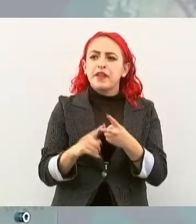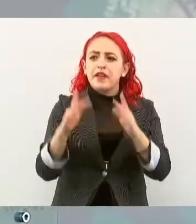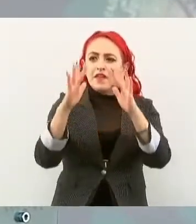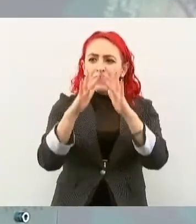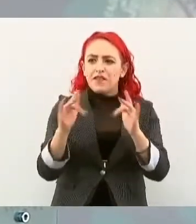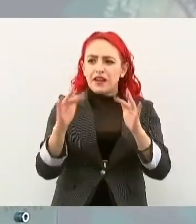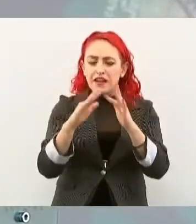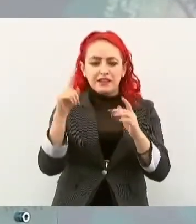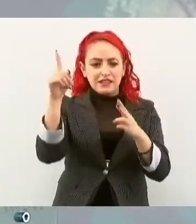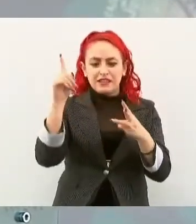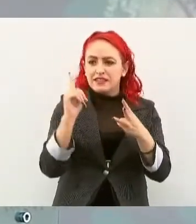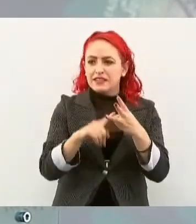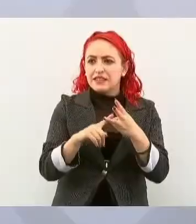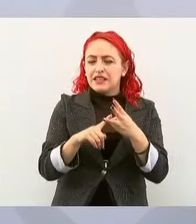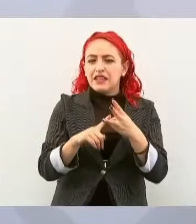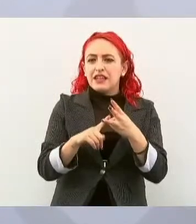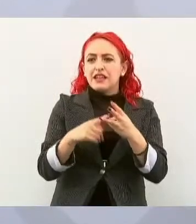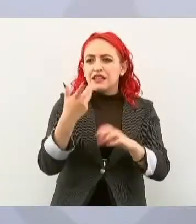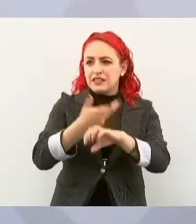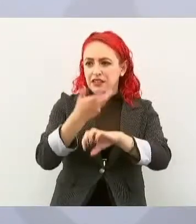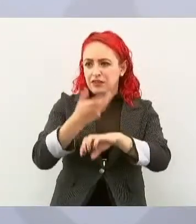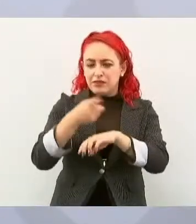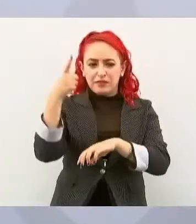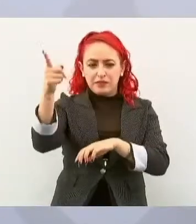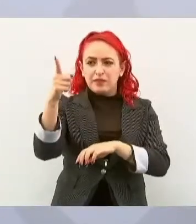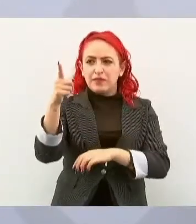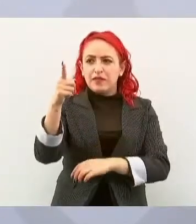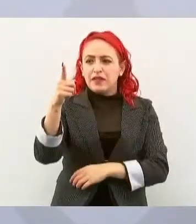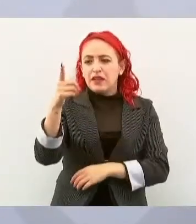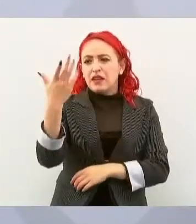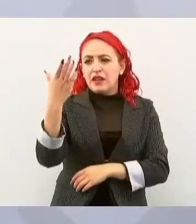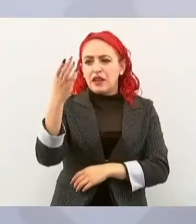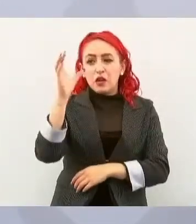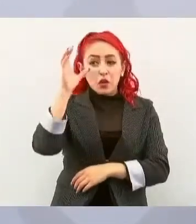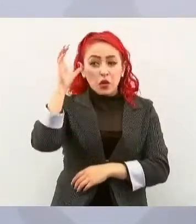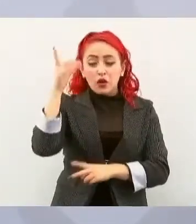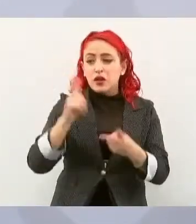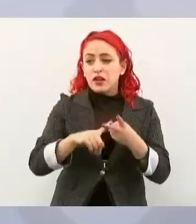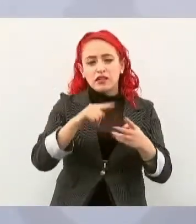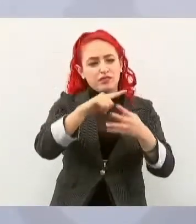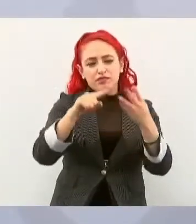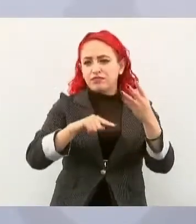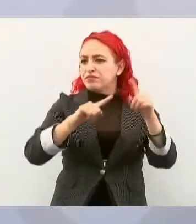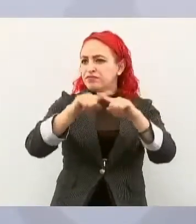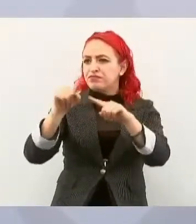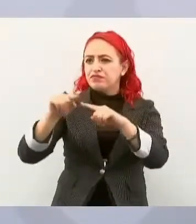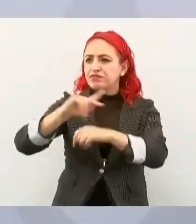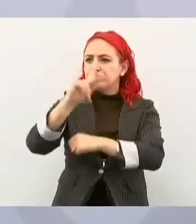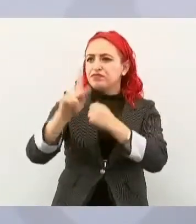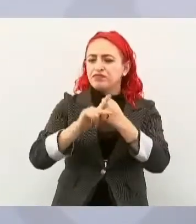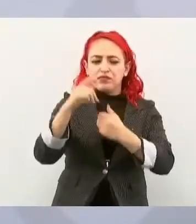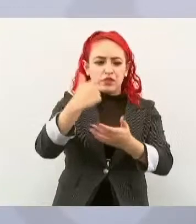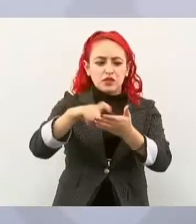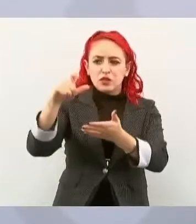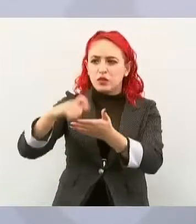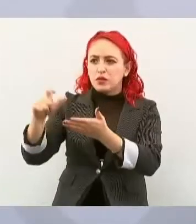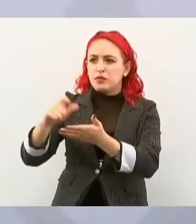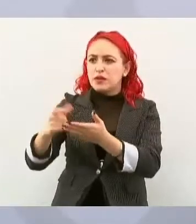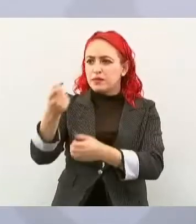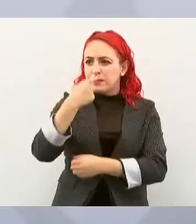Francia, en Estados Unidos, en Corea, en otras partes. ¿Qué les puedo decir?